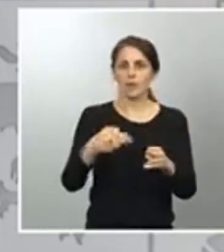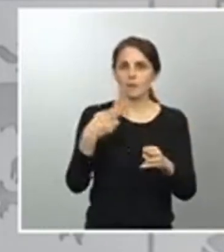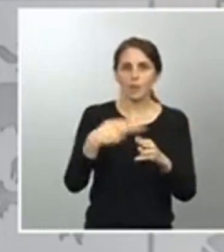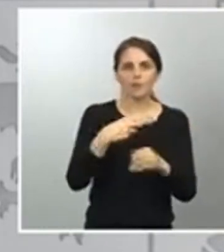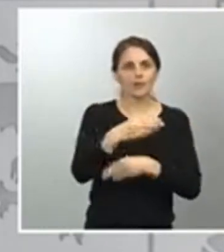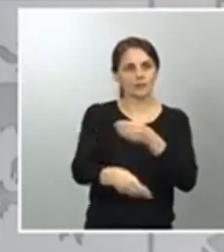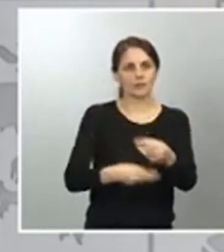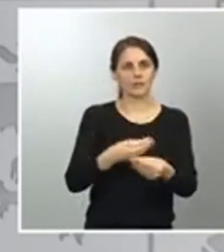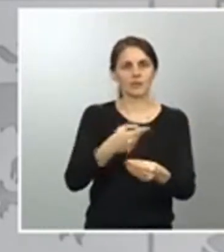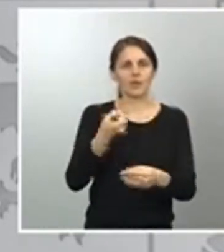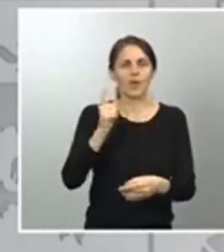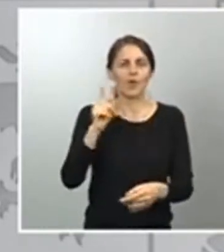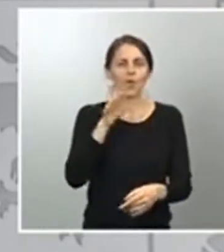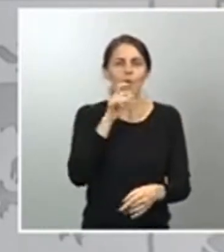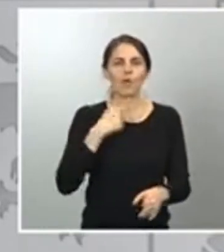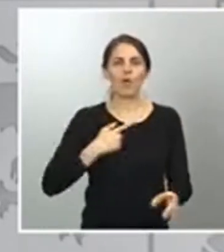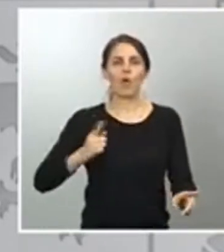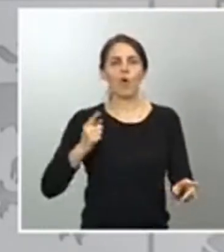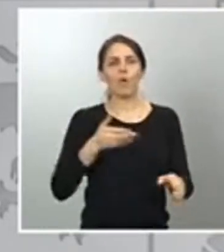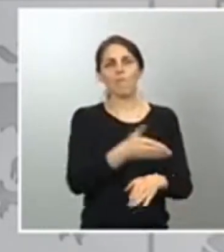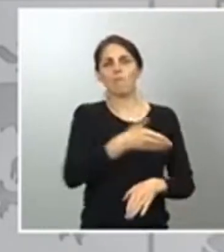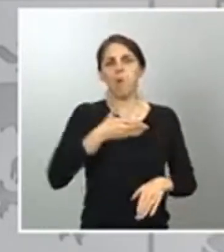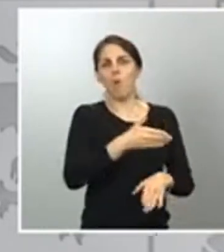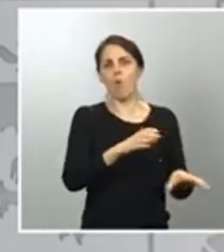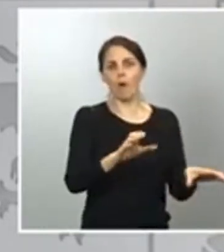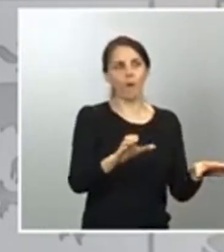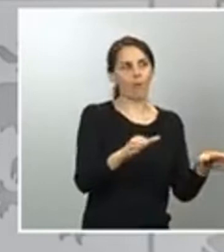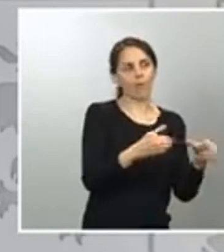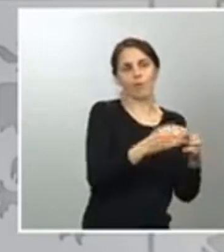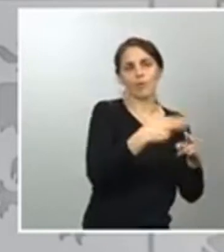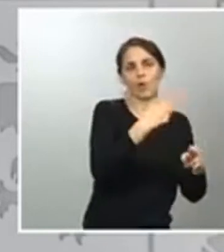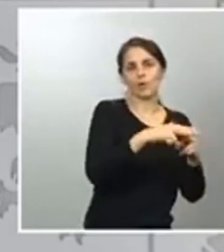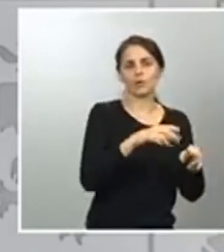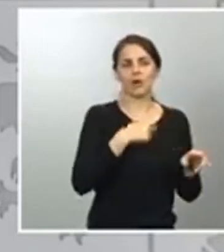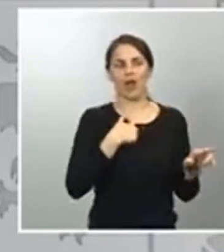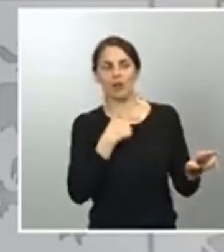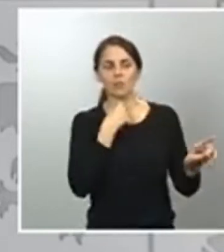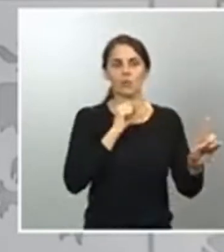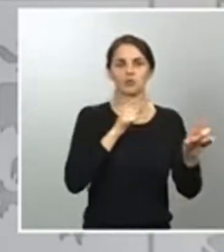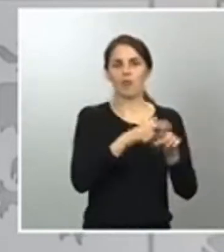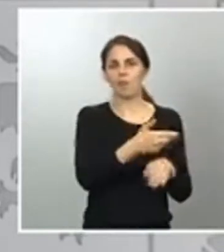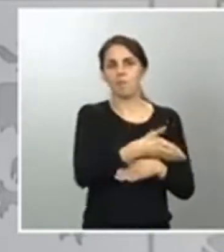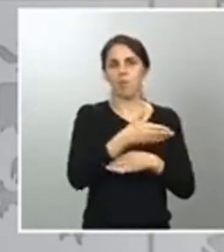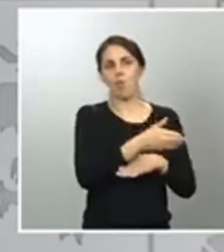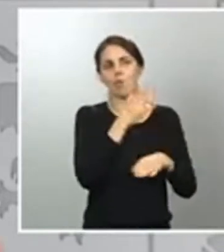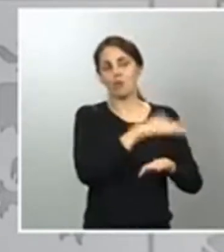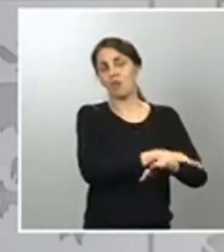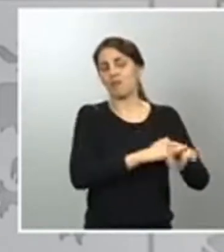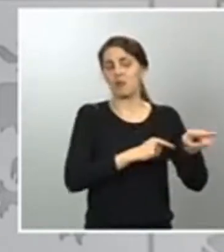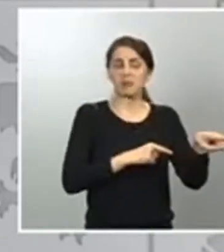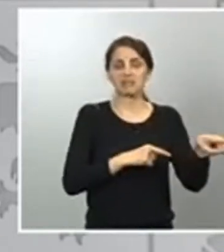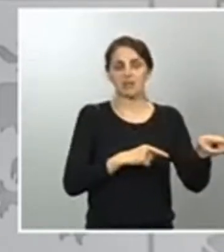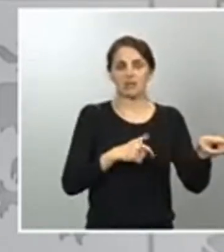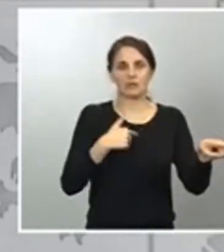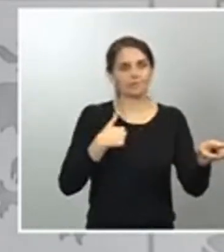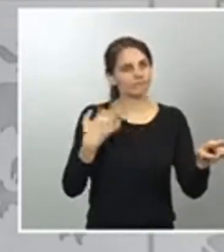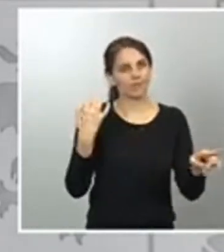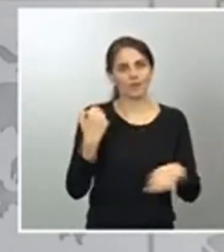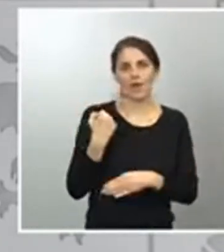un partido político o a otro por el mero hecho de que no le guste a uno el gobierno que ahora mismo lidera un territorio o su